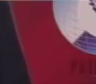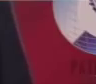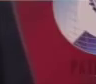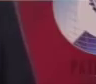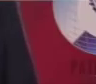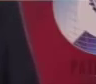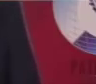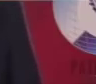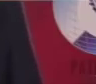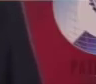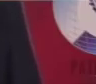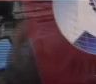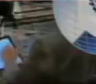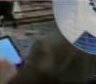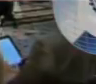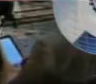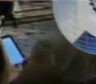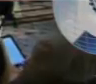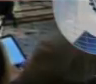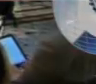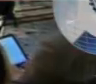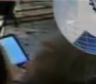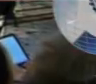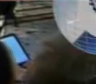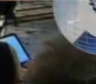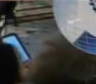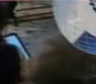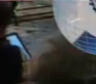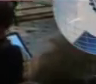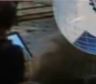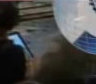arte, por su cultura.